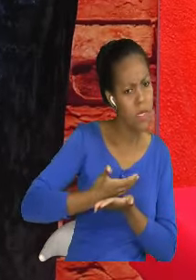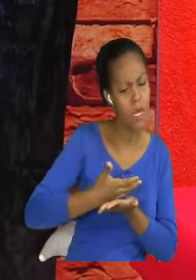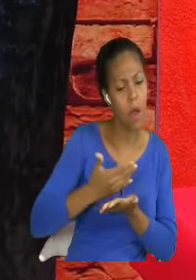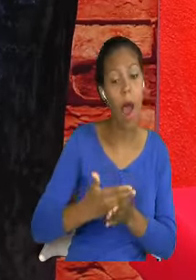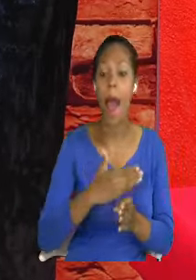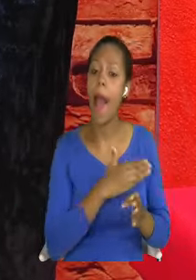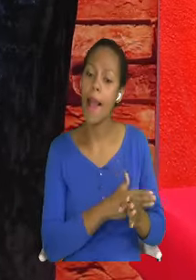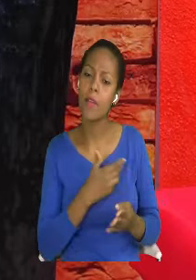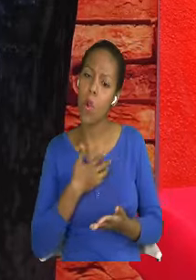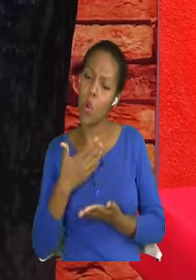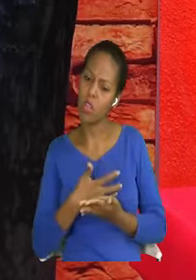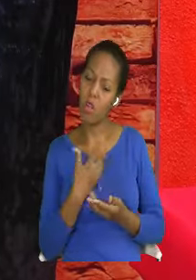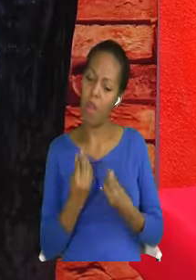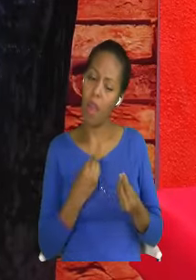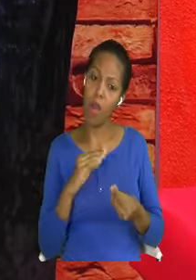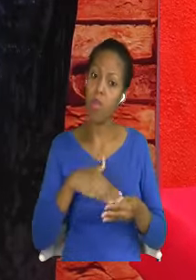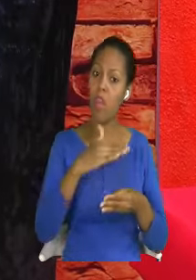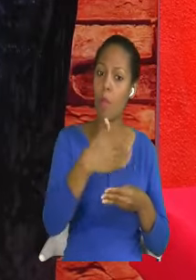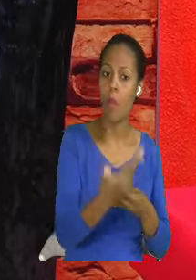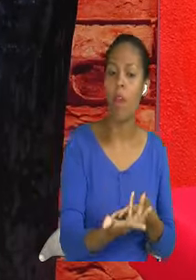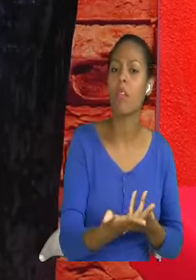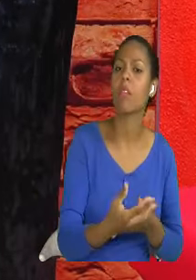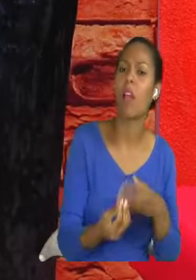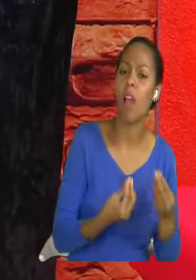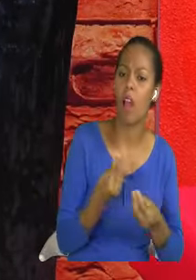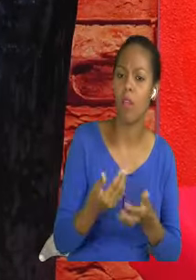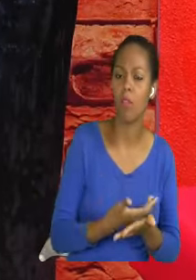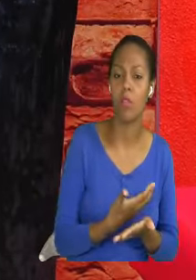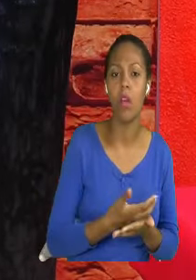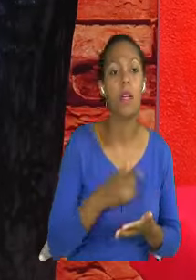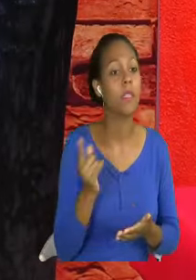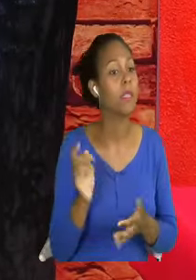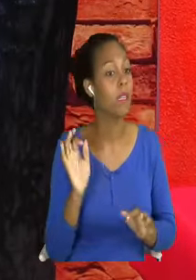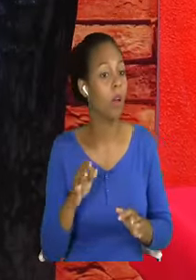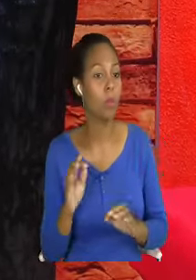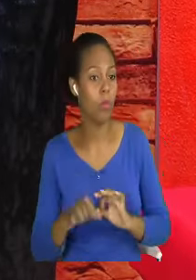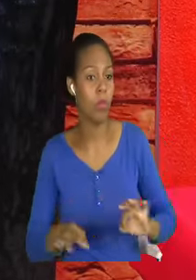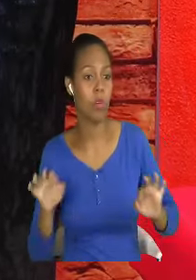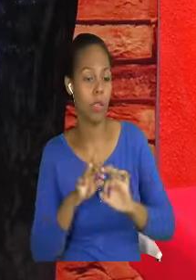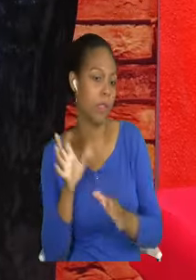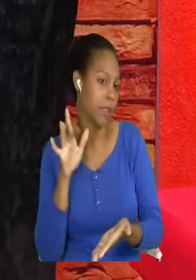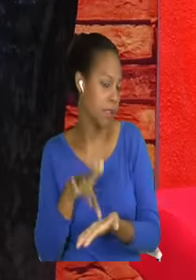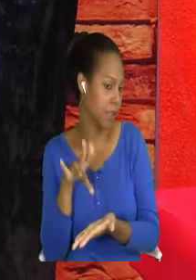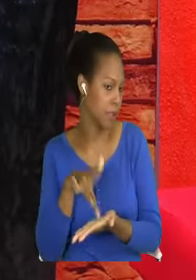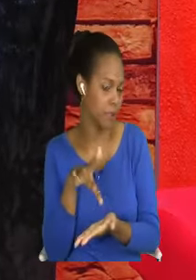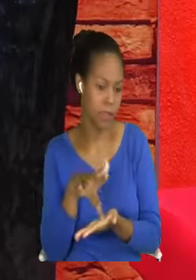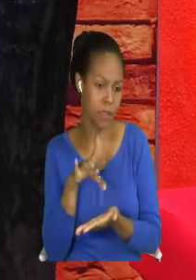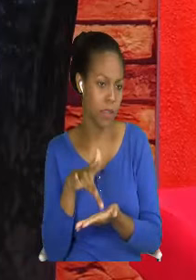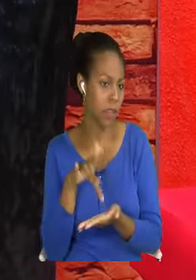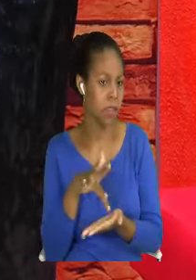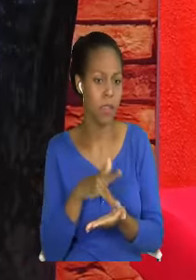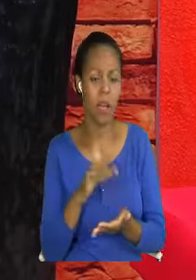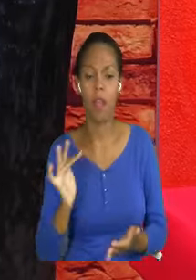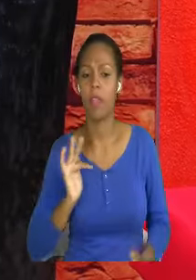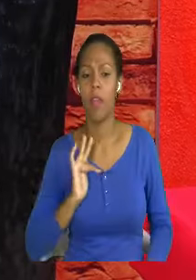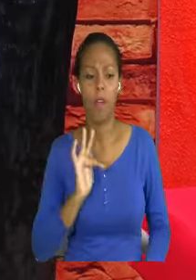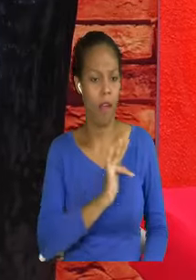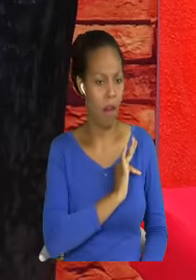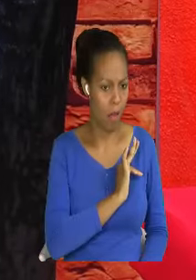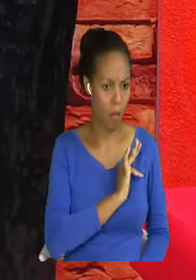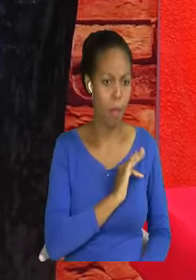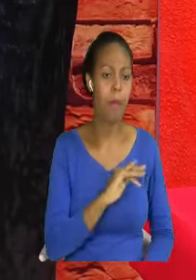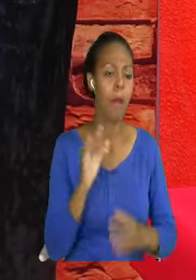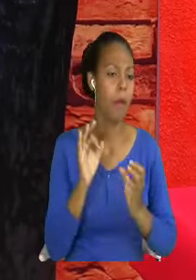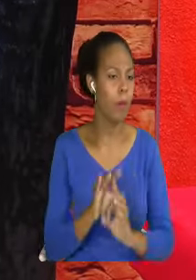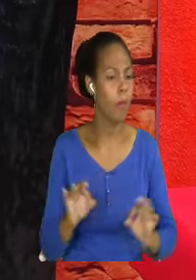lipólisis láser, asistir súper juicioso a los posoperatorios, que son muy importantes en este caso, porque eso es lo que nos va a dar la